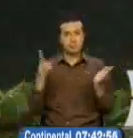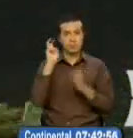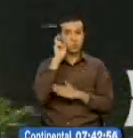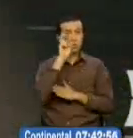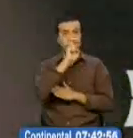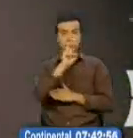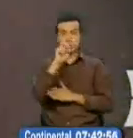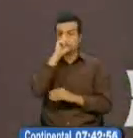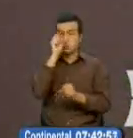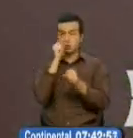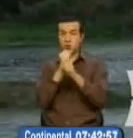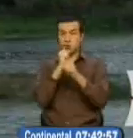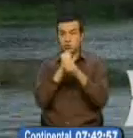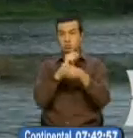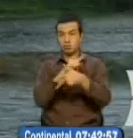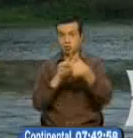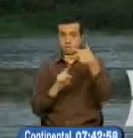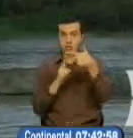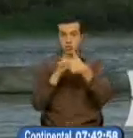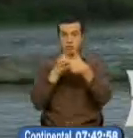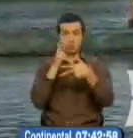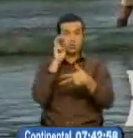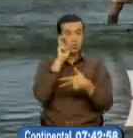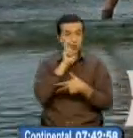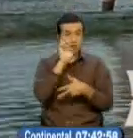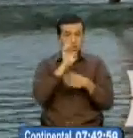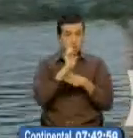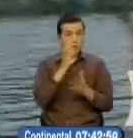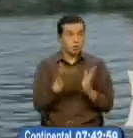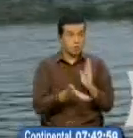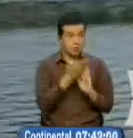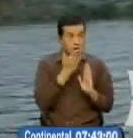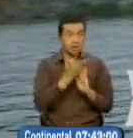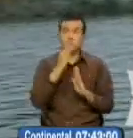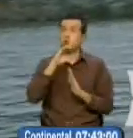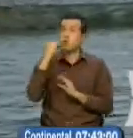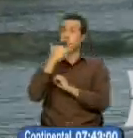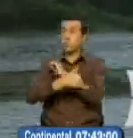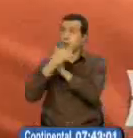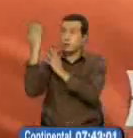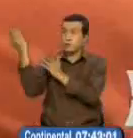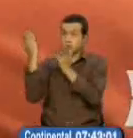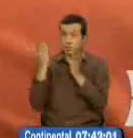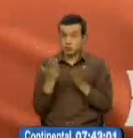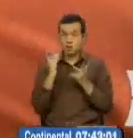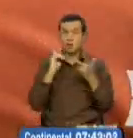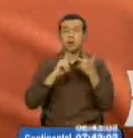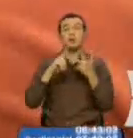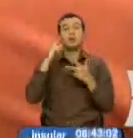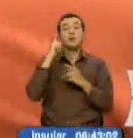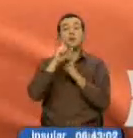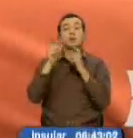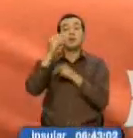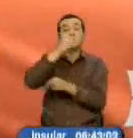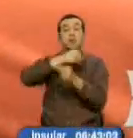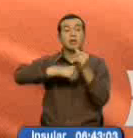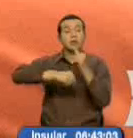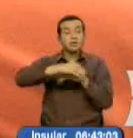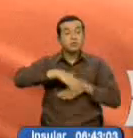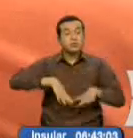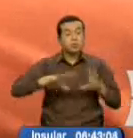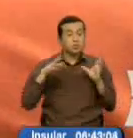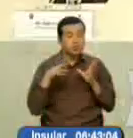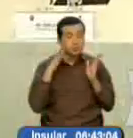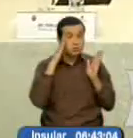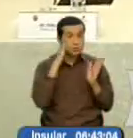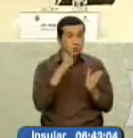el trabajo tiene tres ejes: dinamizar el turismo nacional, atraer turistas extranjeros y motivar la inversión extranjera en este